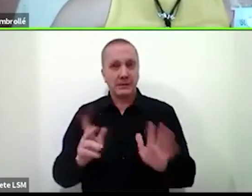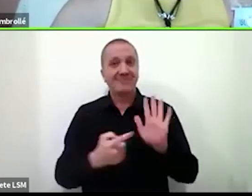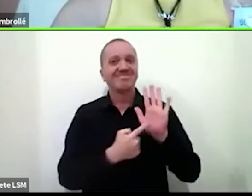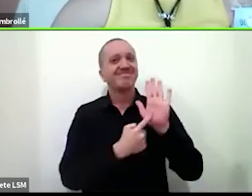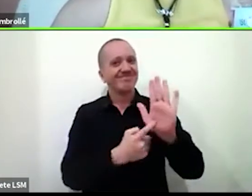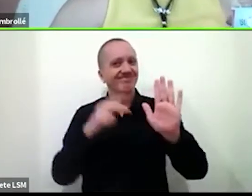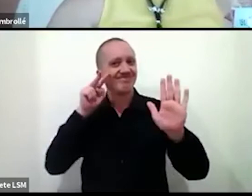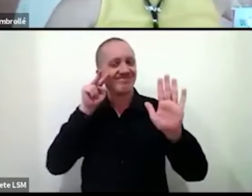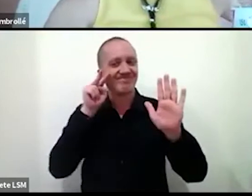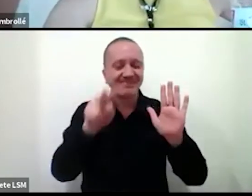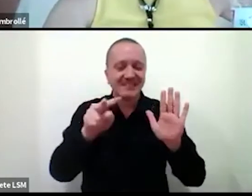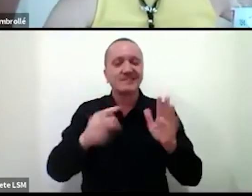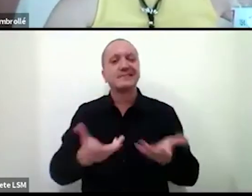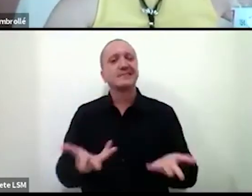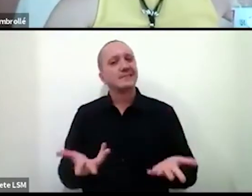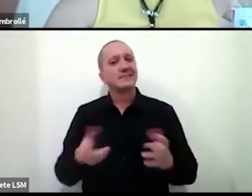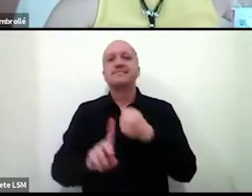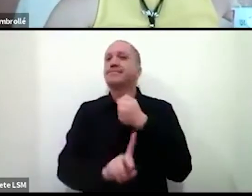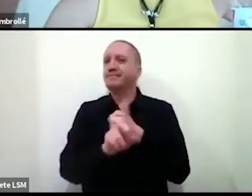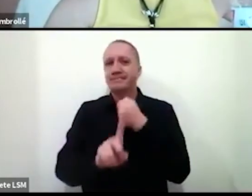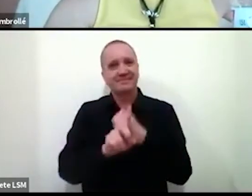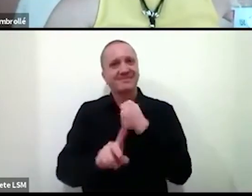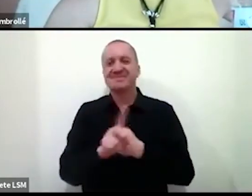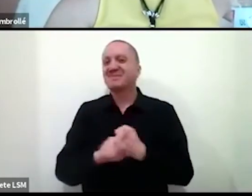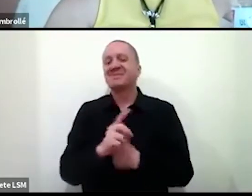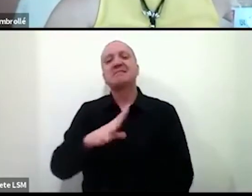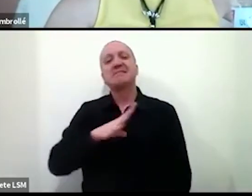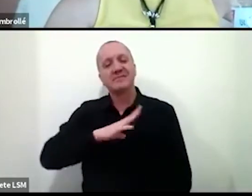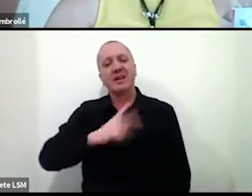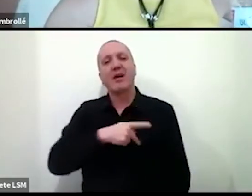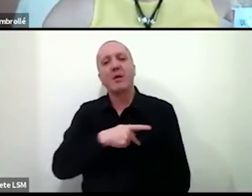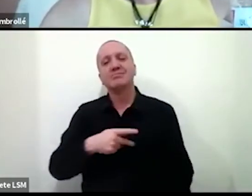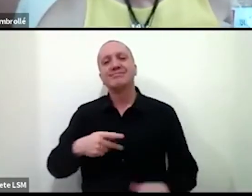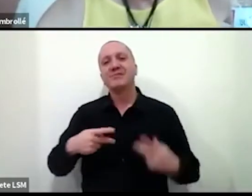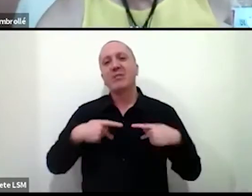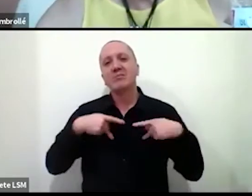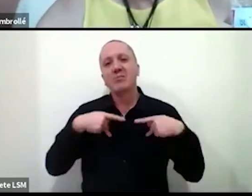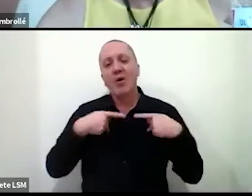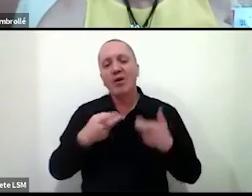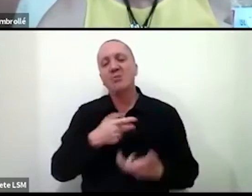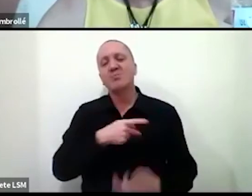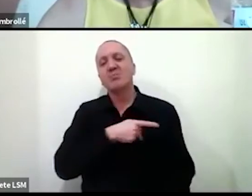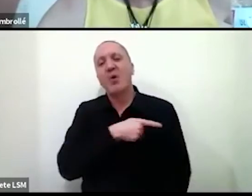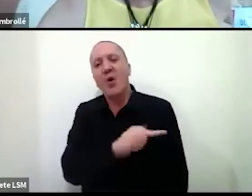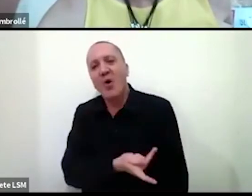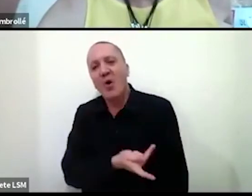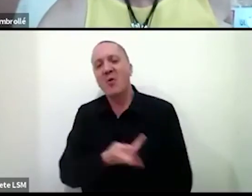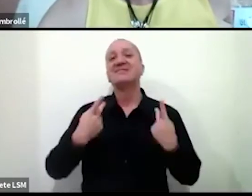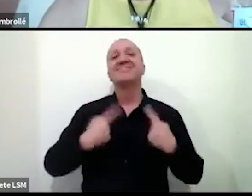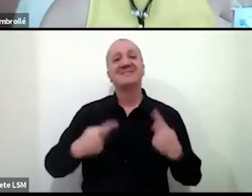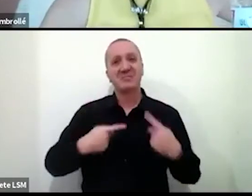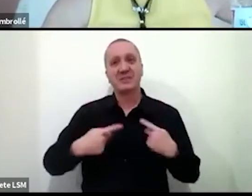tema de la precariedad y la pobreza en la comunidad translatina en Nueva York